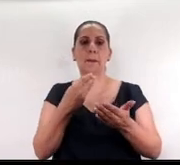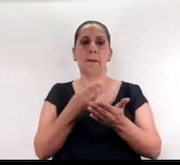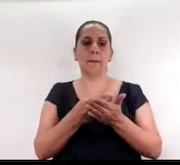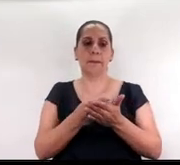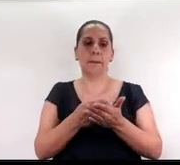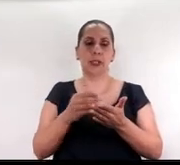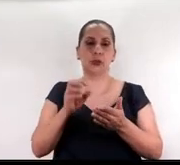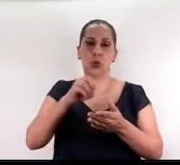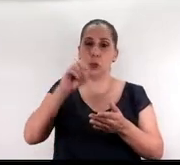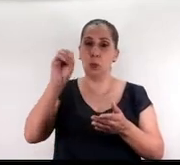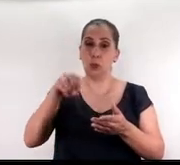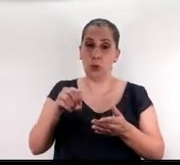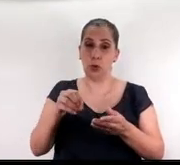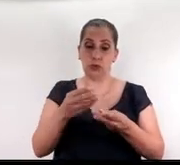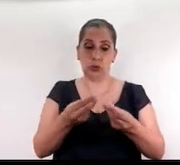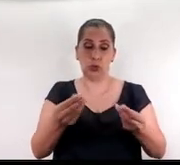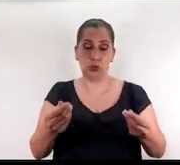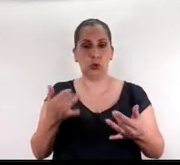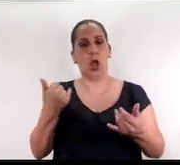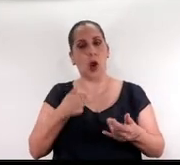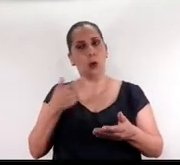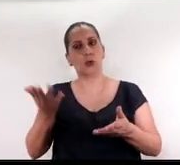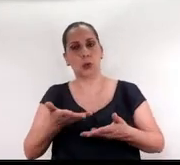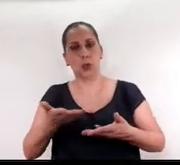ser local, ahora impuesto sobre los bienes inmuebles.